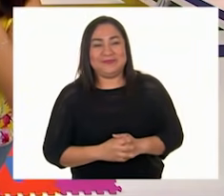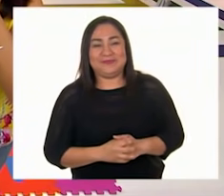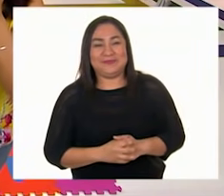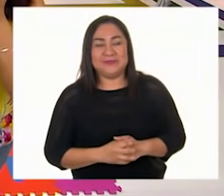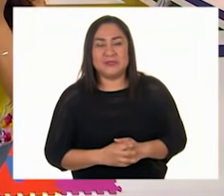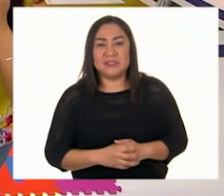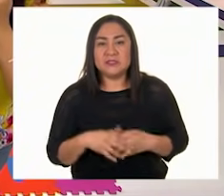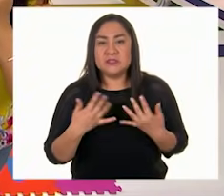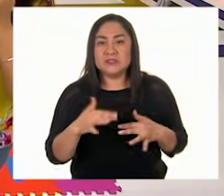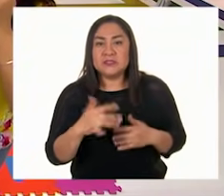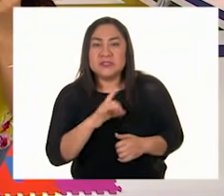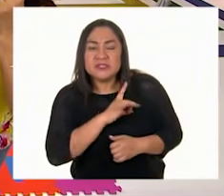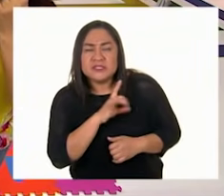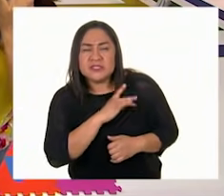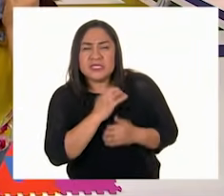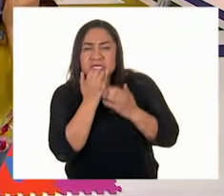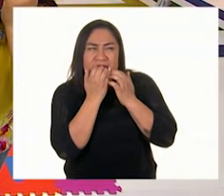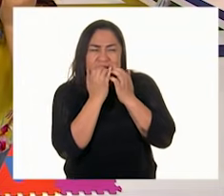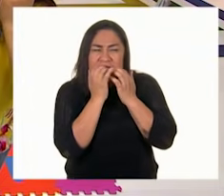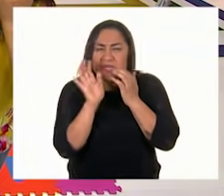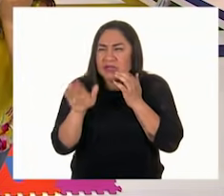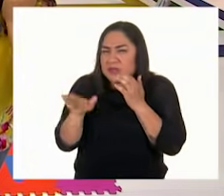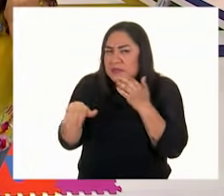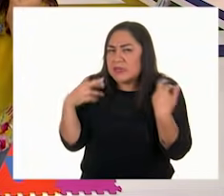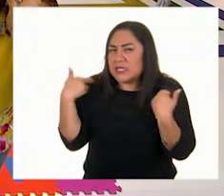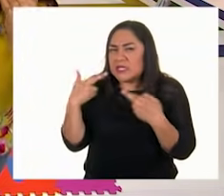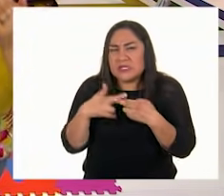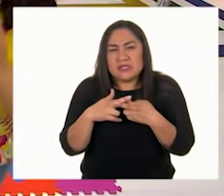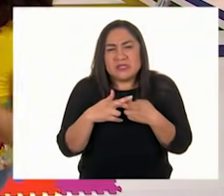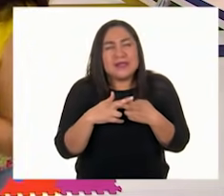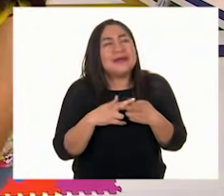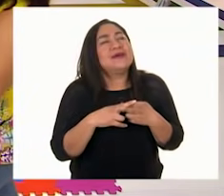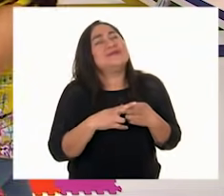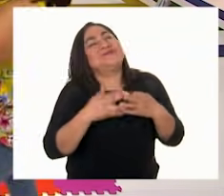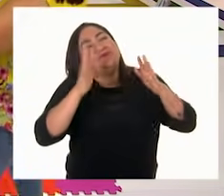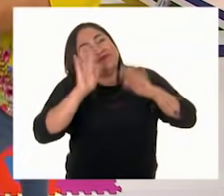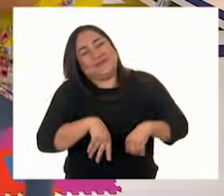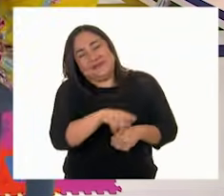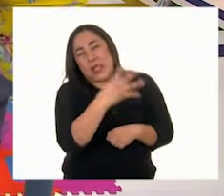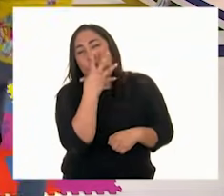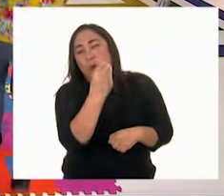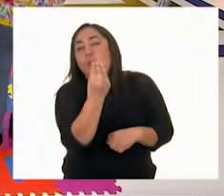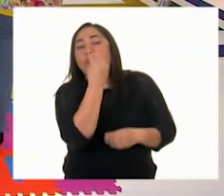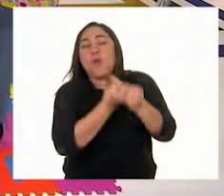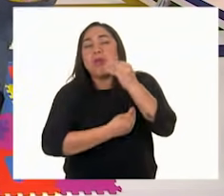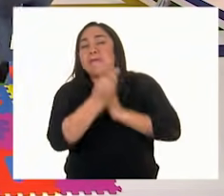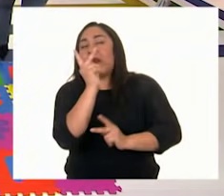¡Uy, qué tal! ¡Ay, maestra! ¿Pero sabe qué? ¡Es vegetariano!